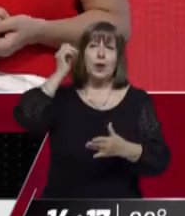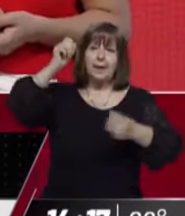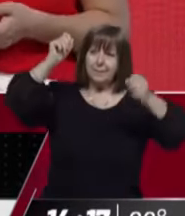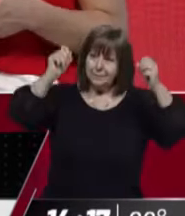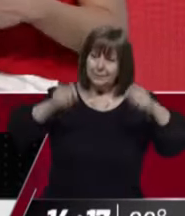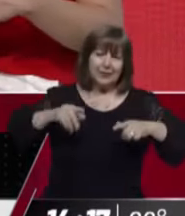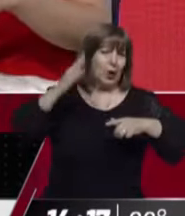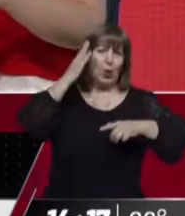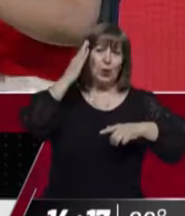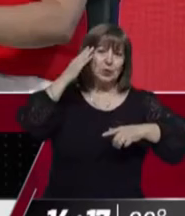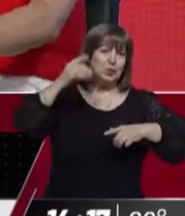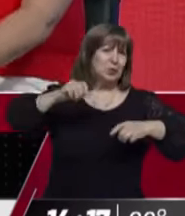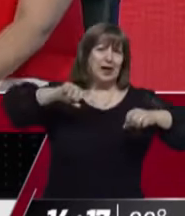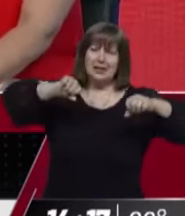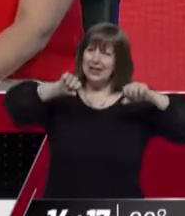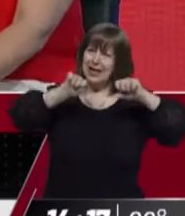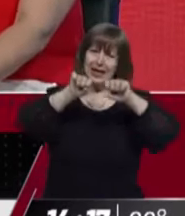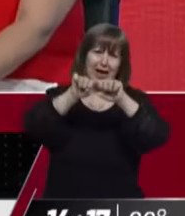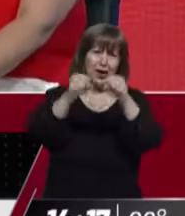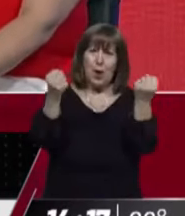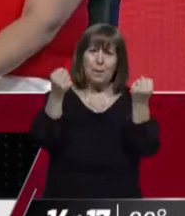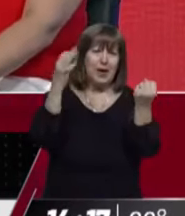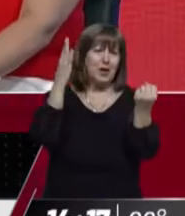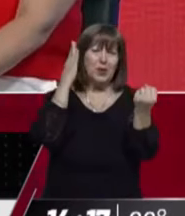armarnos de paciencia para ejercer una profesión, pero